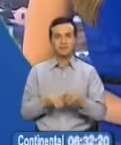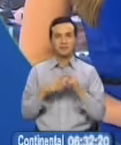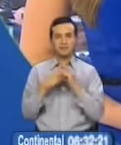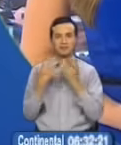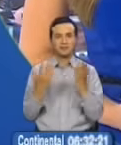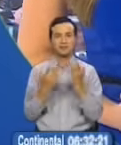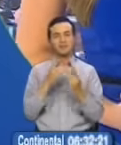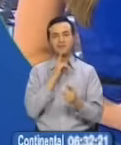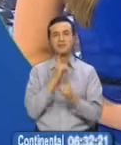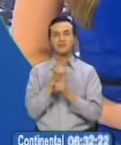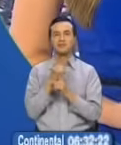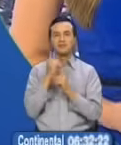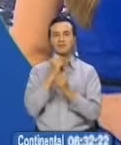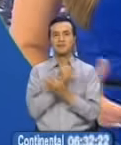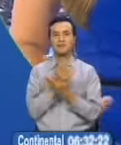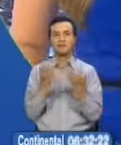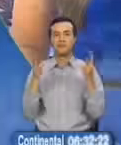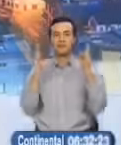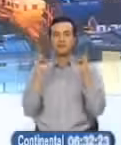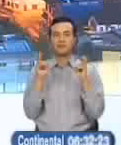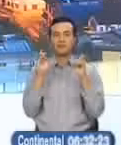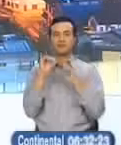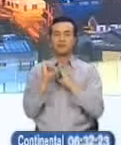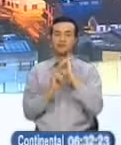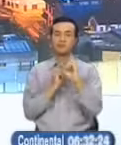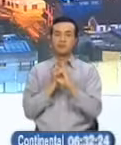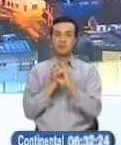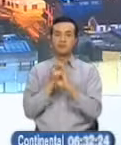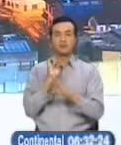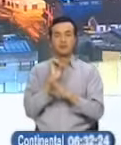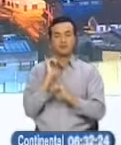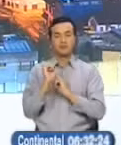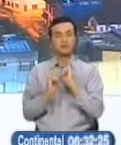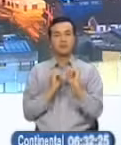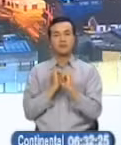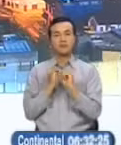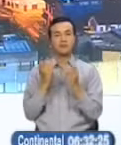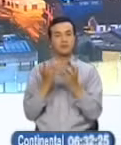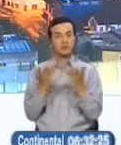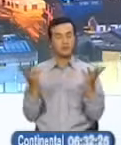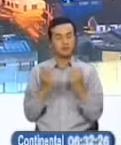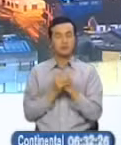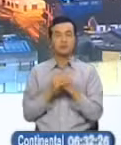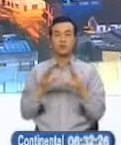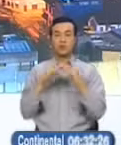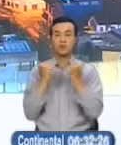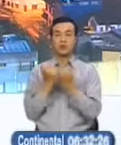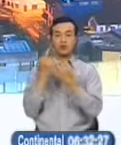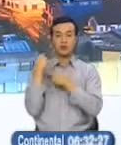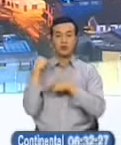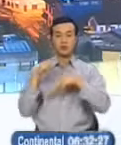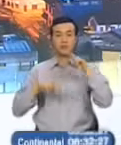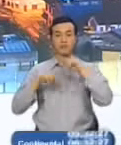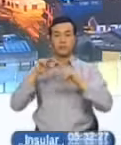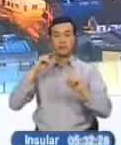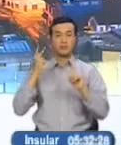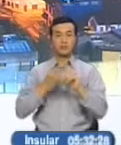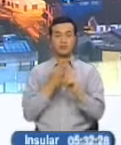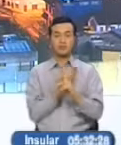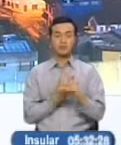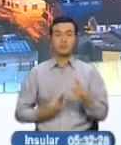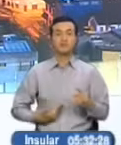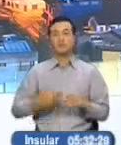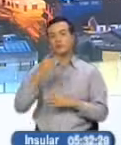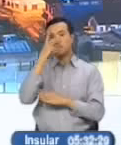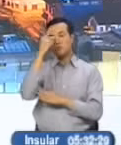Van. Así es, vamos a contarle también temas de interés nacional e internacional. Comenzamos diciéndole que el Comité de Reconstrucción, liderado por el vicepresidente Jorge